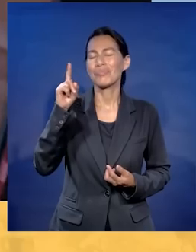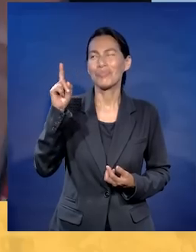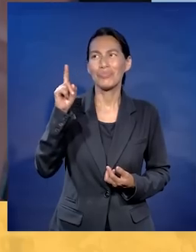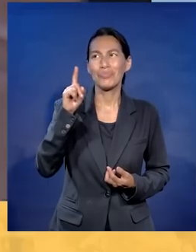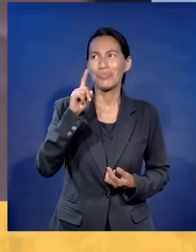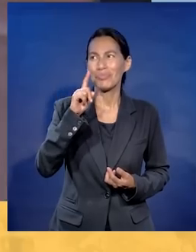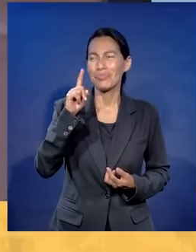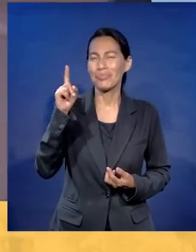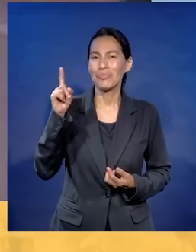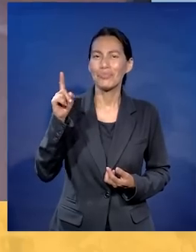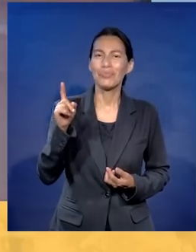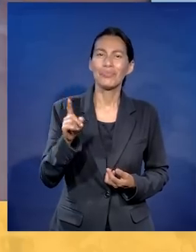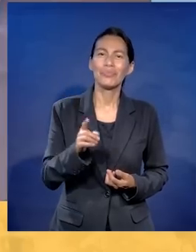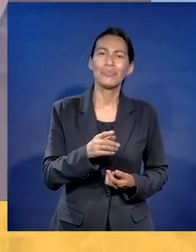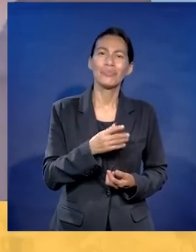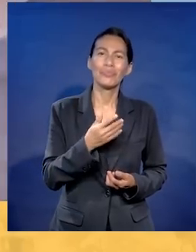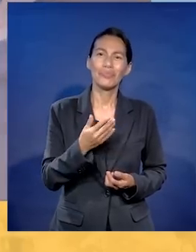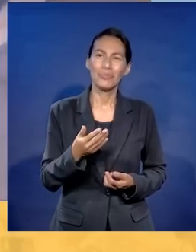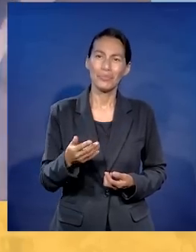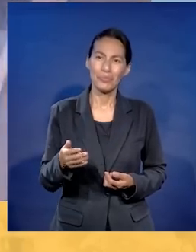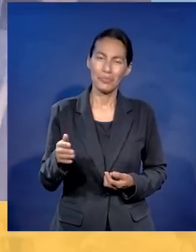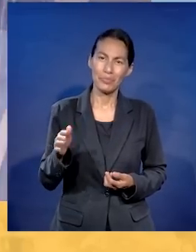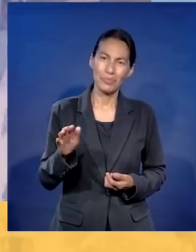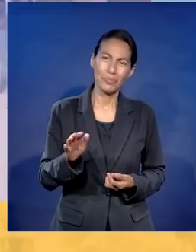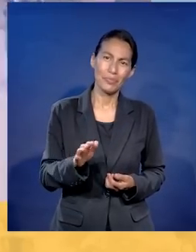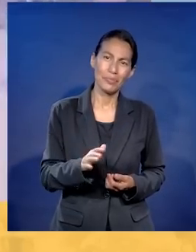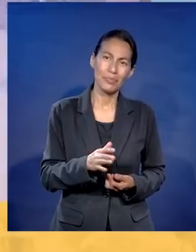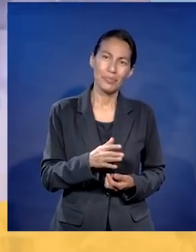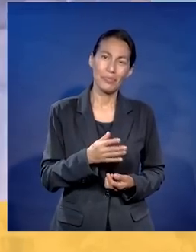Pero tú no